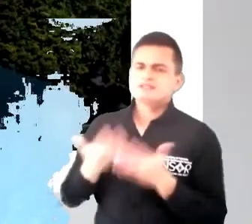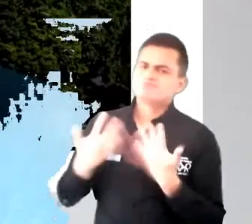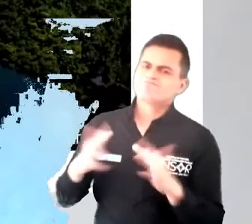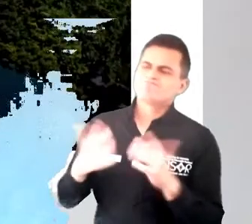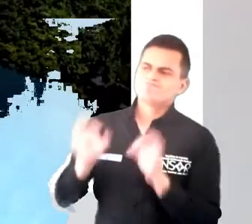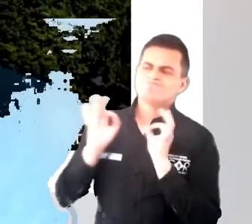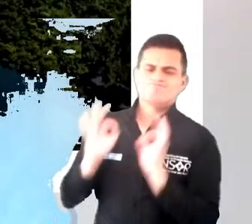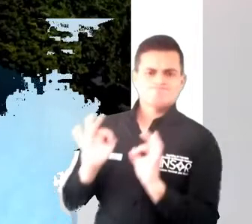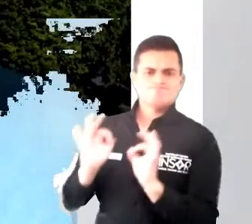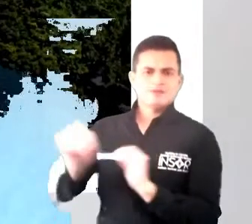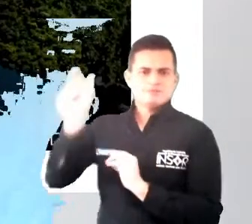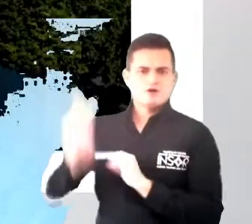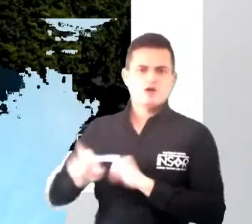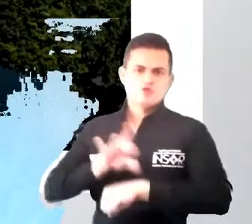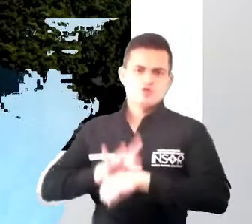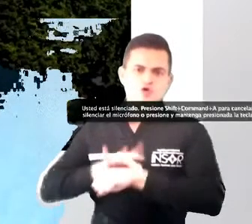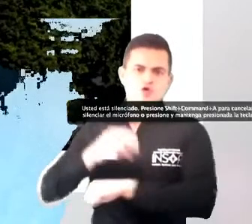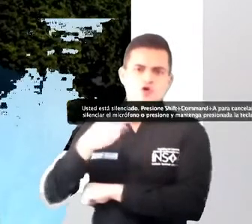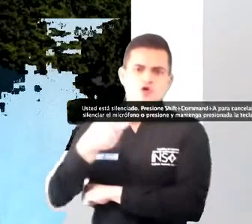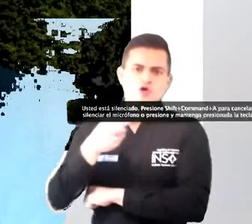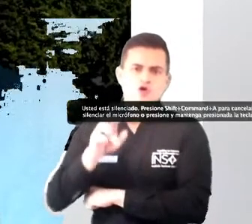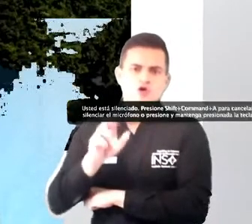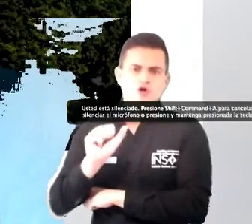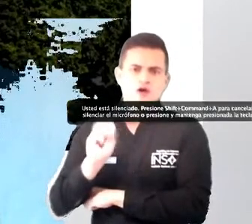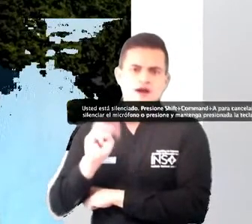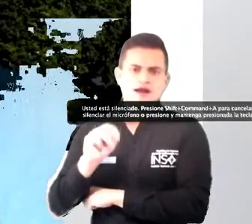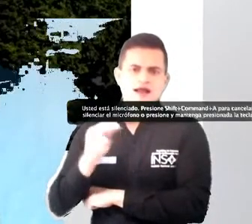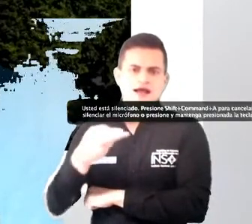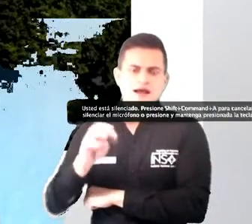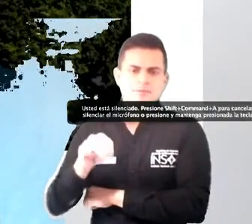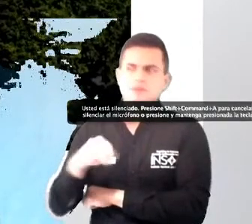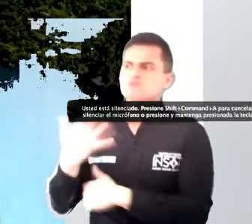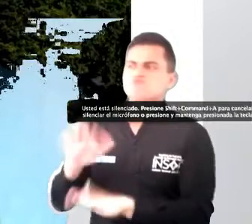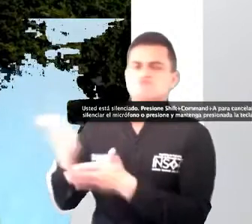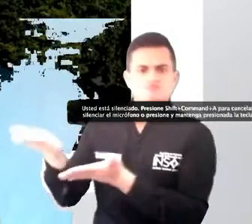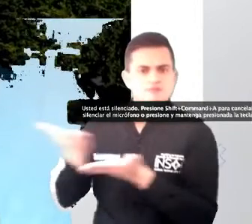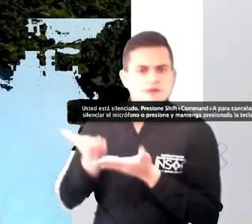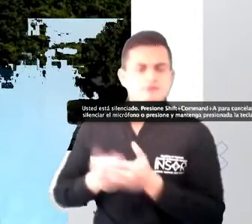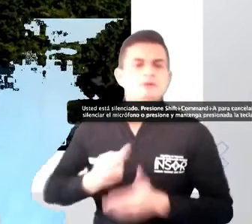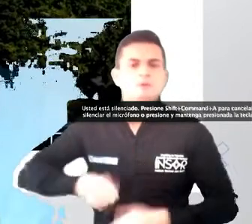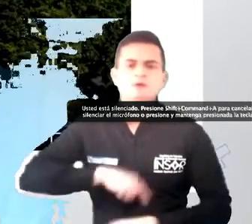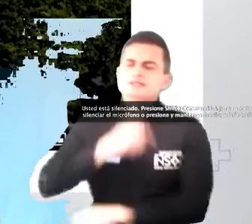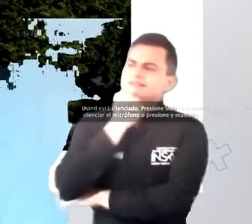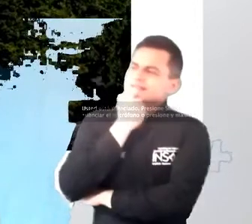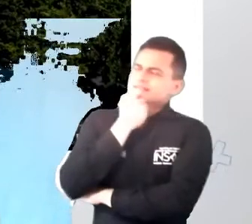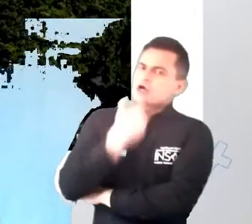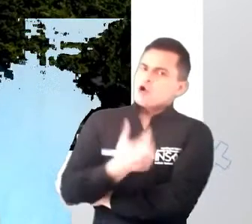Bienvenido y estamos muy interesados y ansiosos de oírlo.